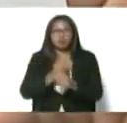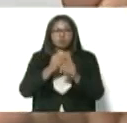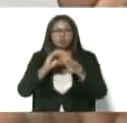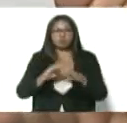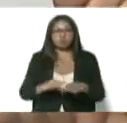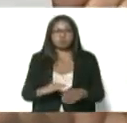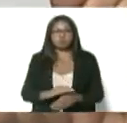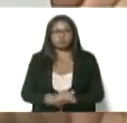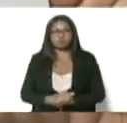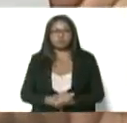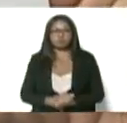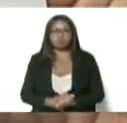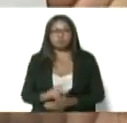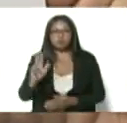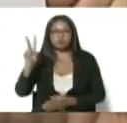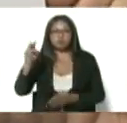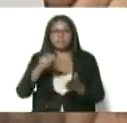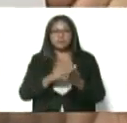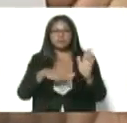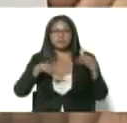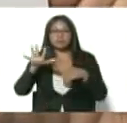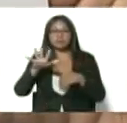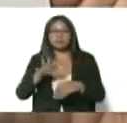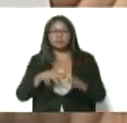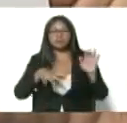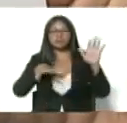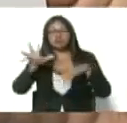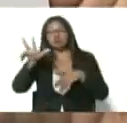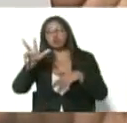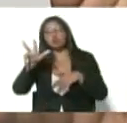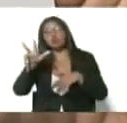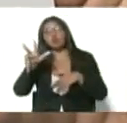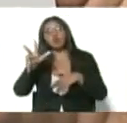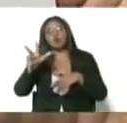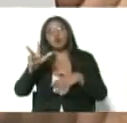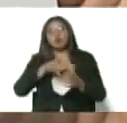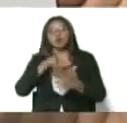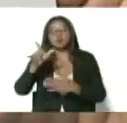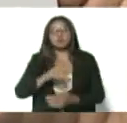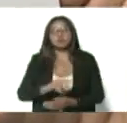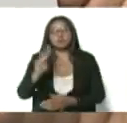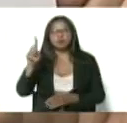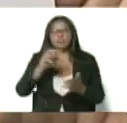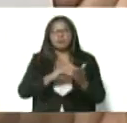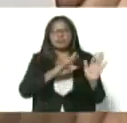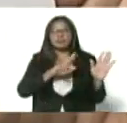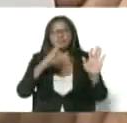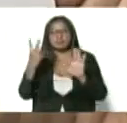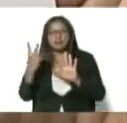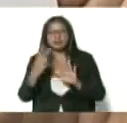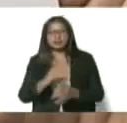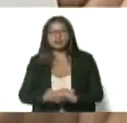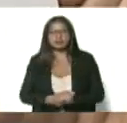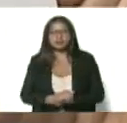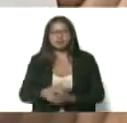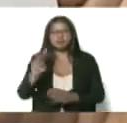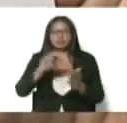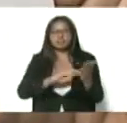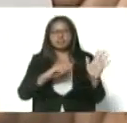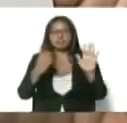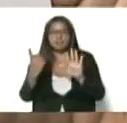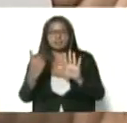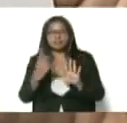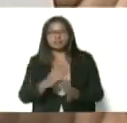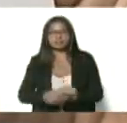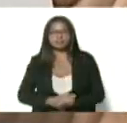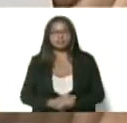maneras 2015 18 aeronaves 2016 20 naves 2017 15